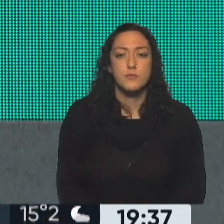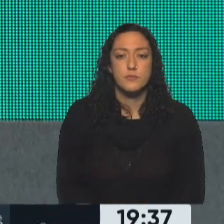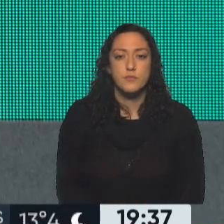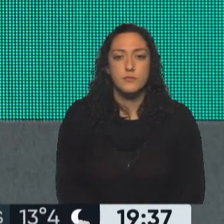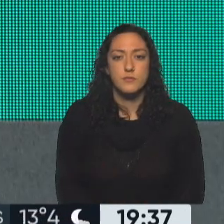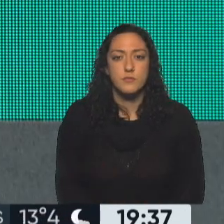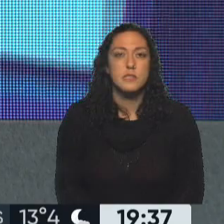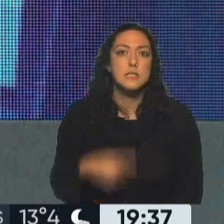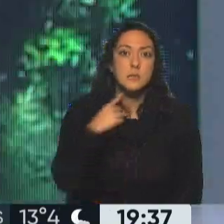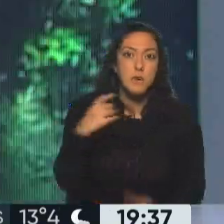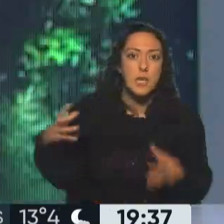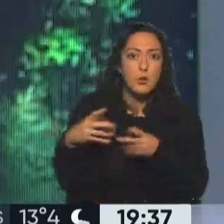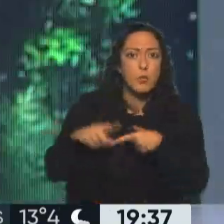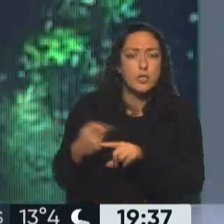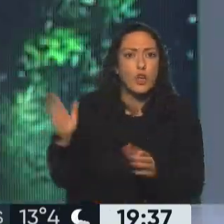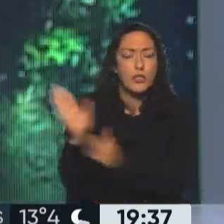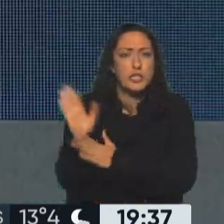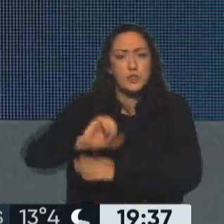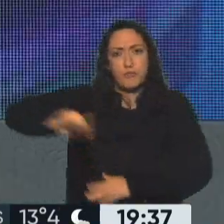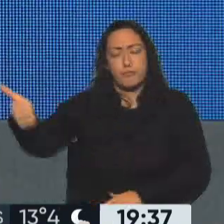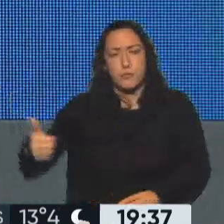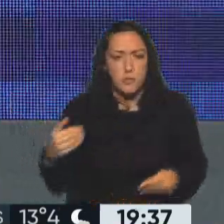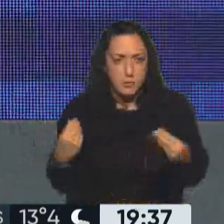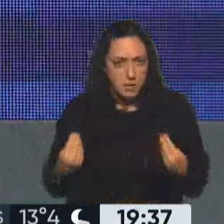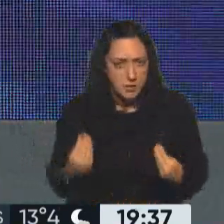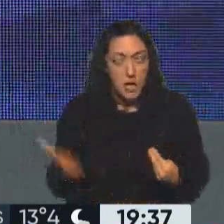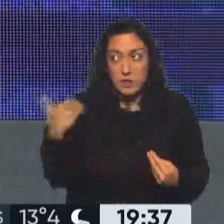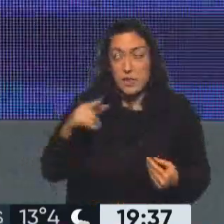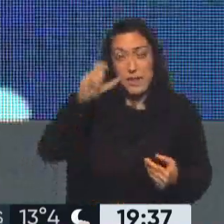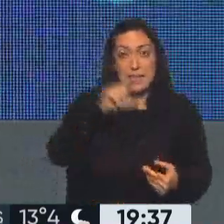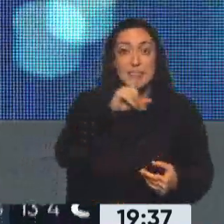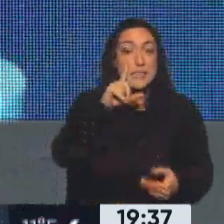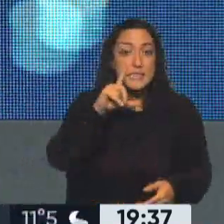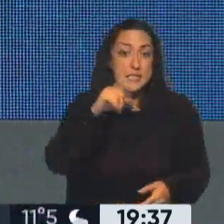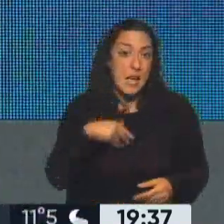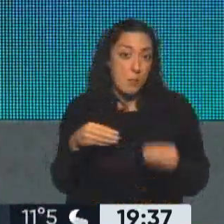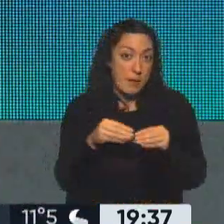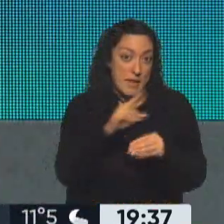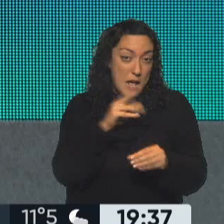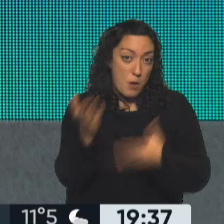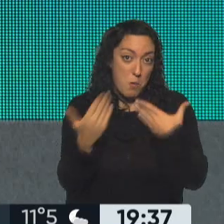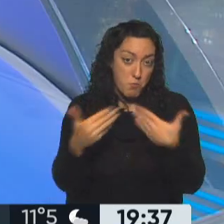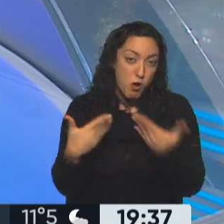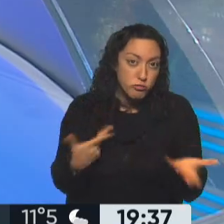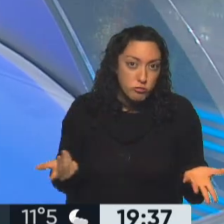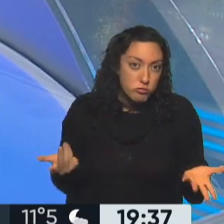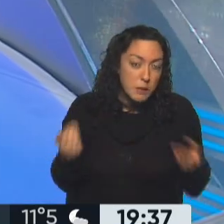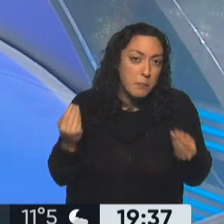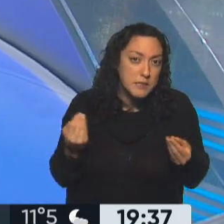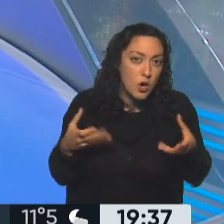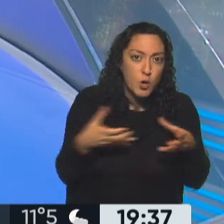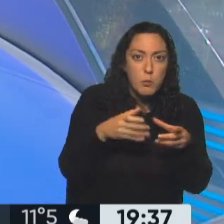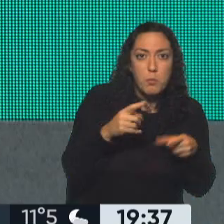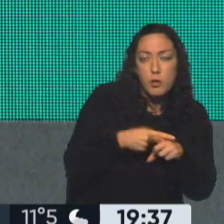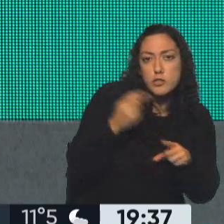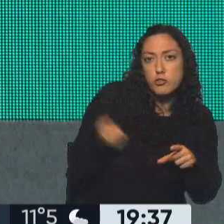una derechización. De pronto alguien dice, recién hablaba con Leticia, ¿qué le pasó? ¿Qué no dio el Partido Socialista?